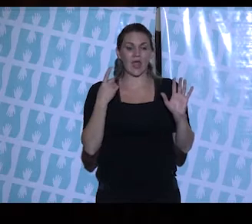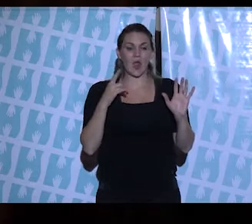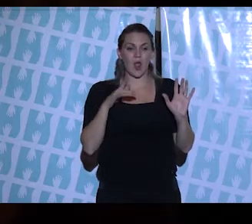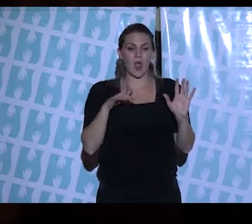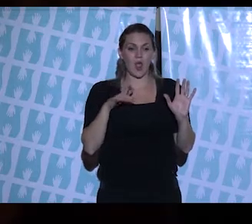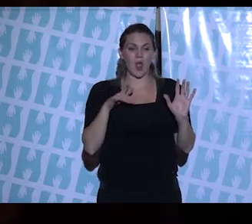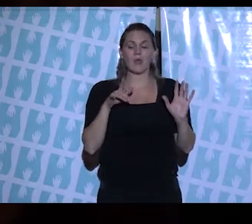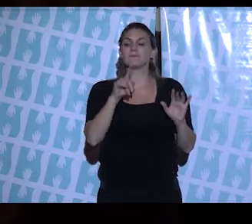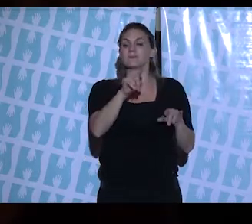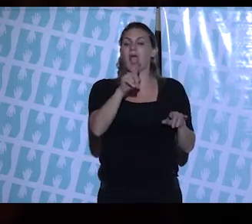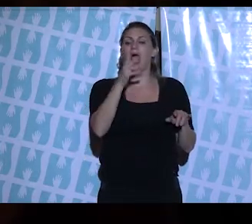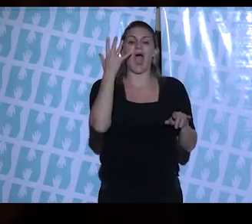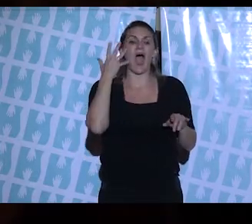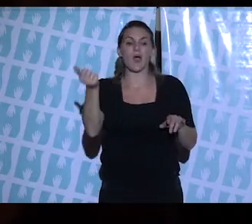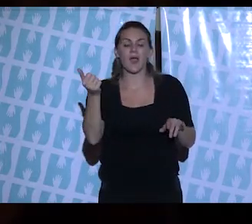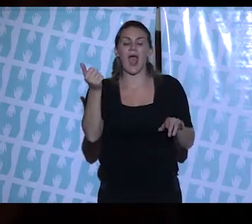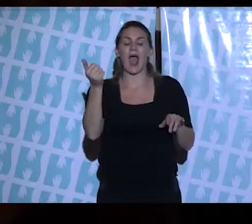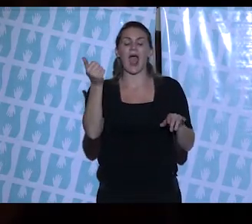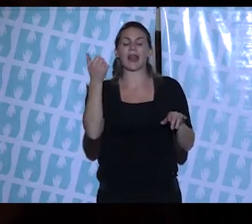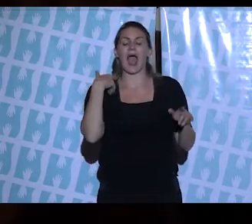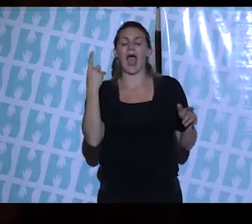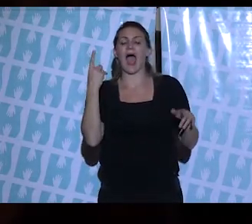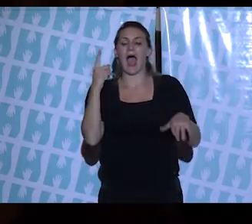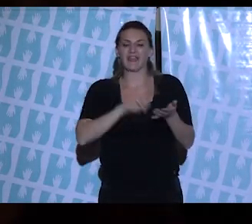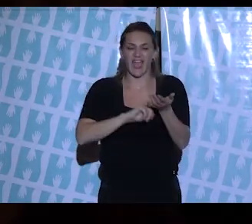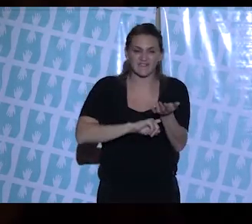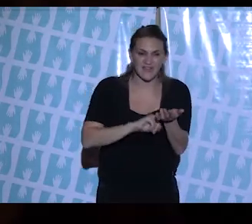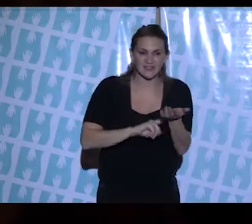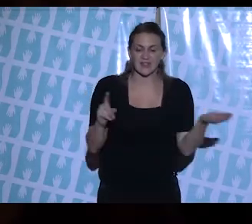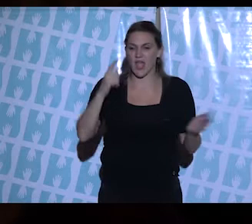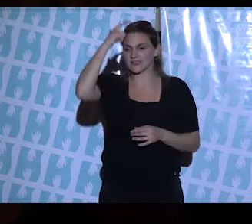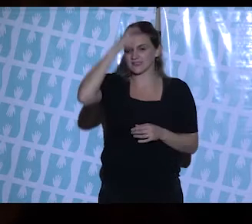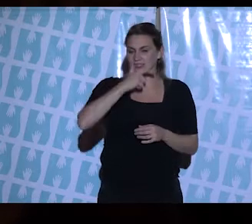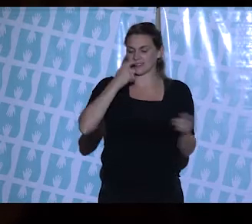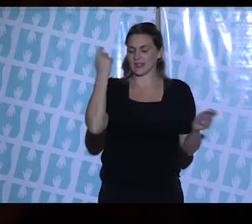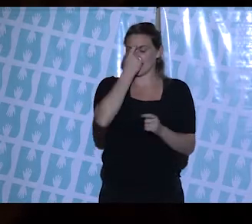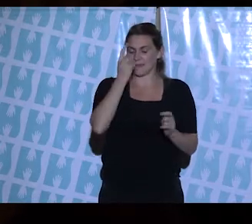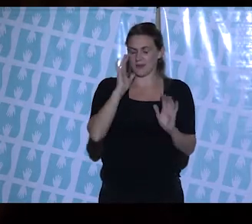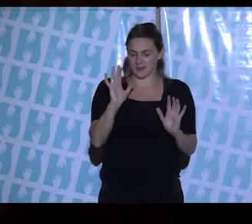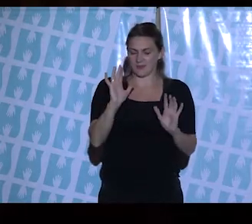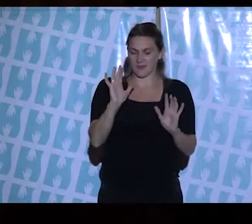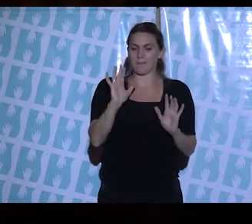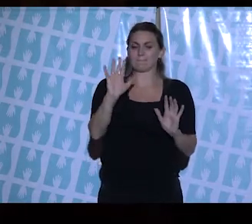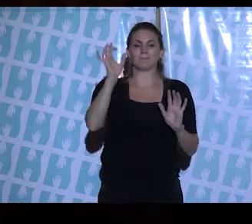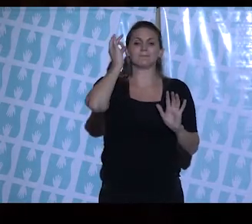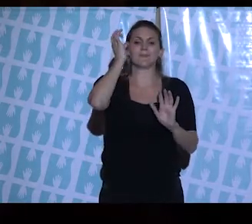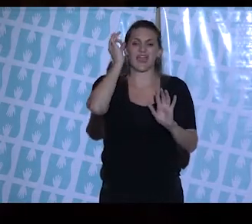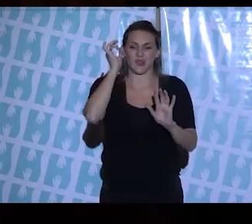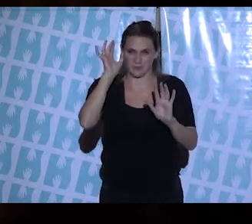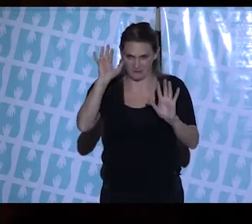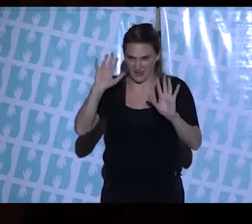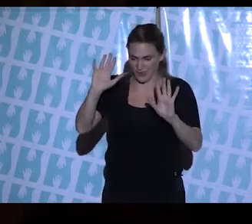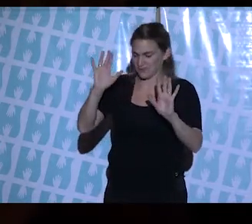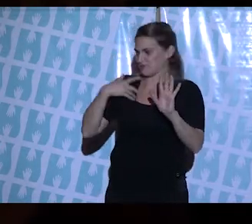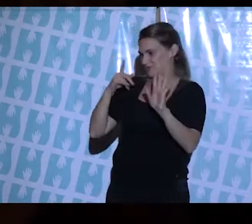mi abuela era diabética, era en el campo. Y que decía muy pronto. Perdón, vamos a